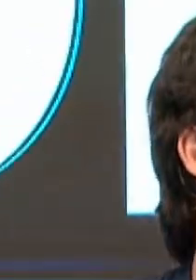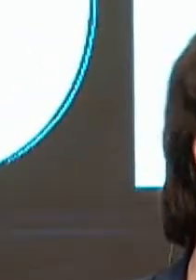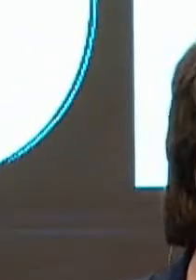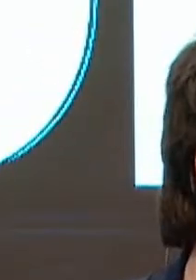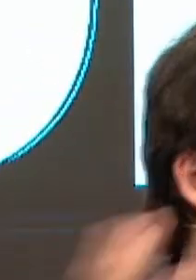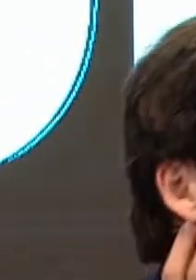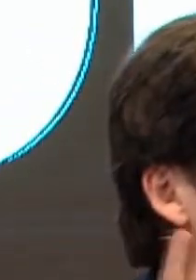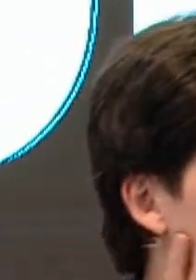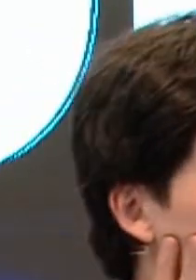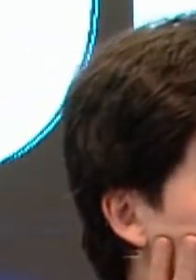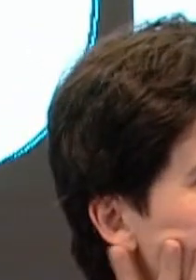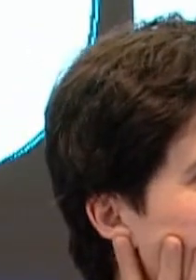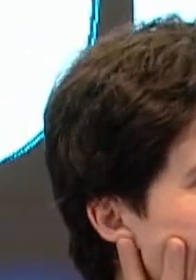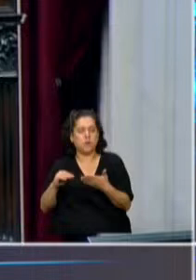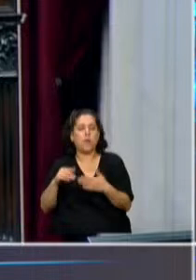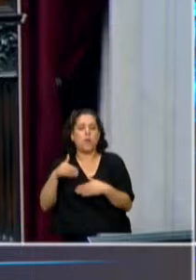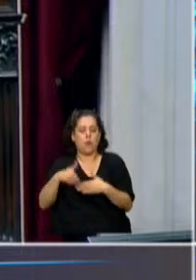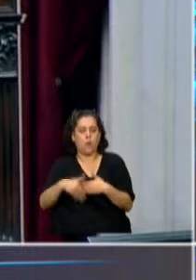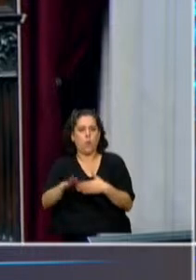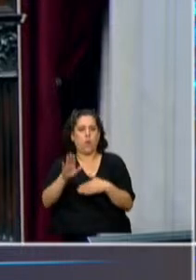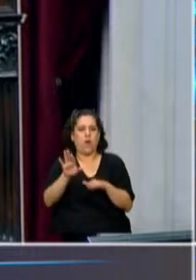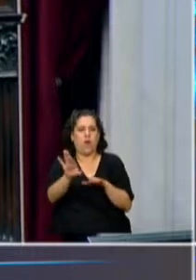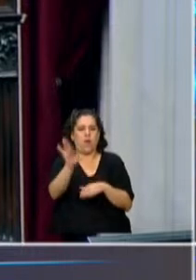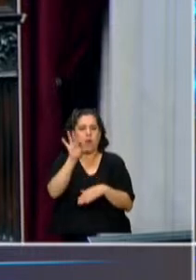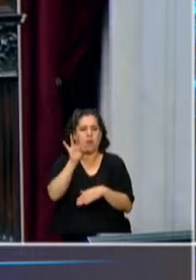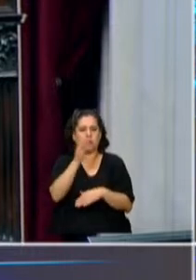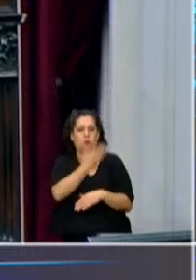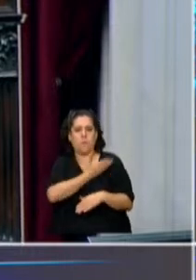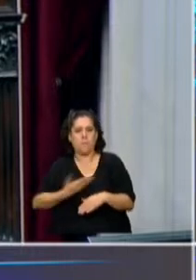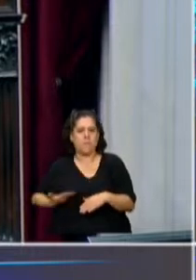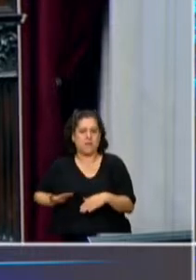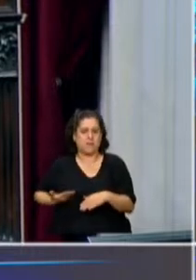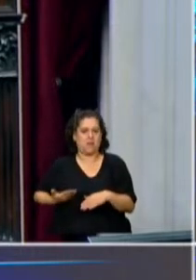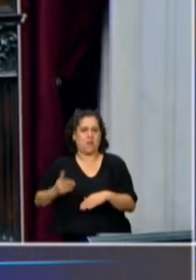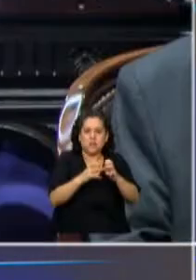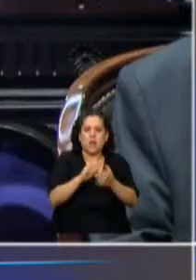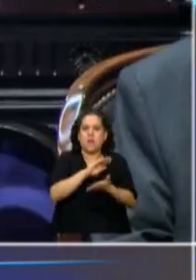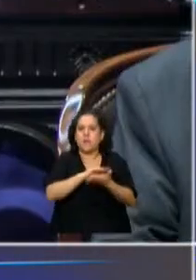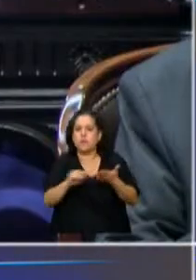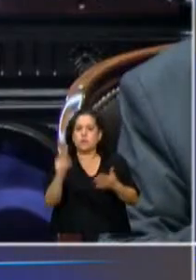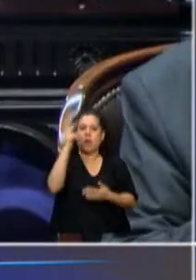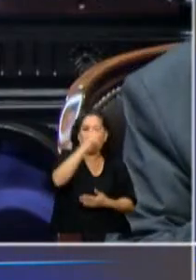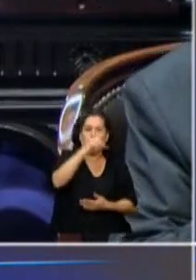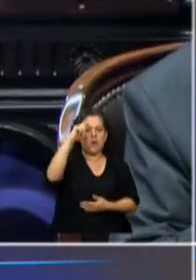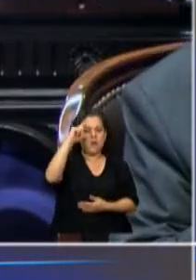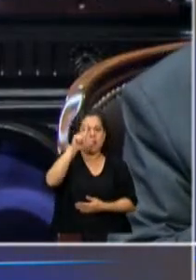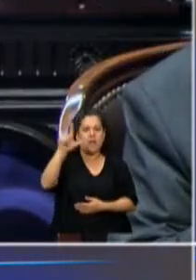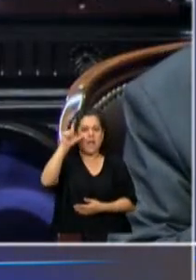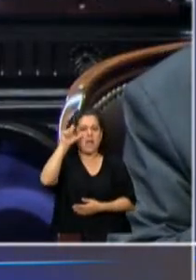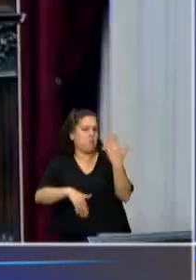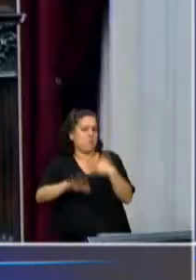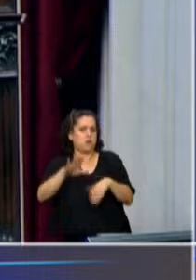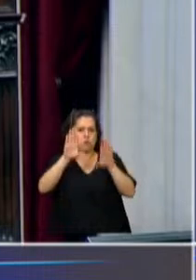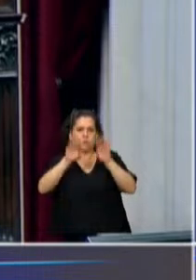términos aritméticos, quiero decir. Pero en términos de la praxis política, hay algo ahí de que él, y yo creo que hasta en un punto le